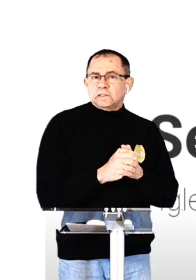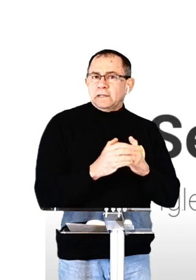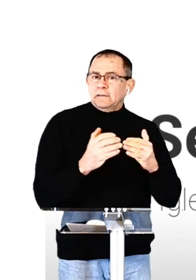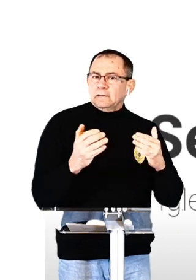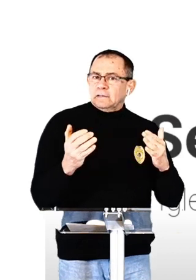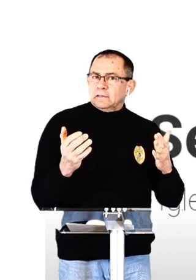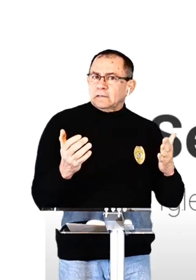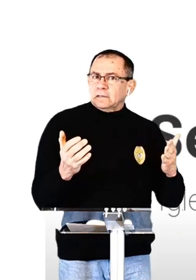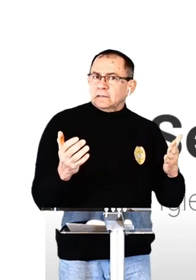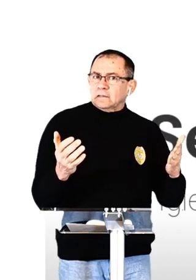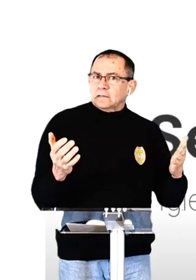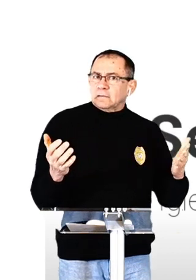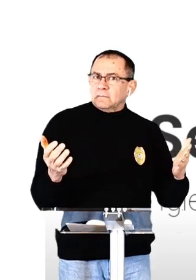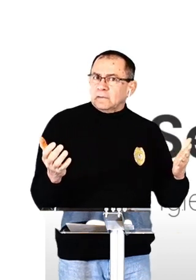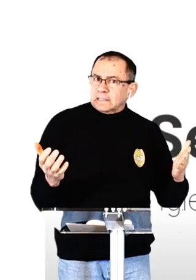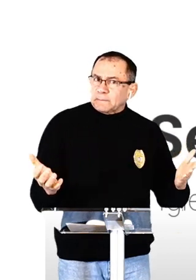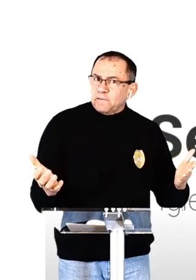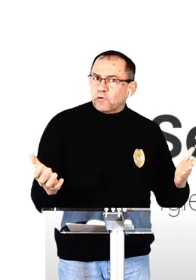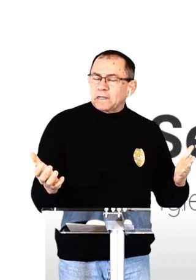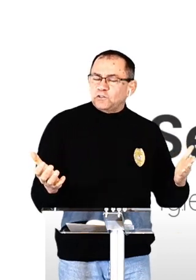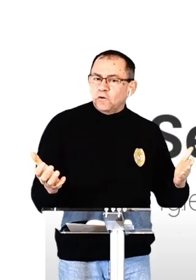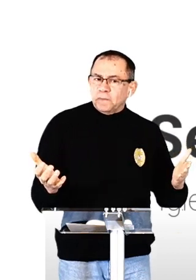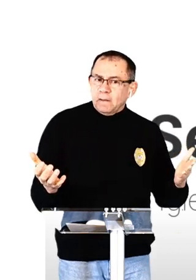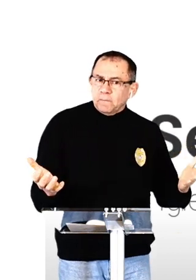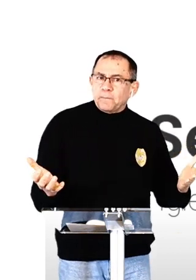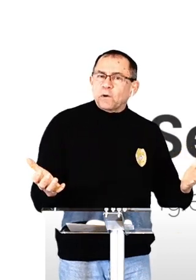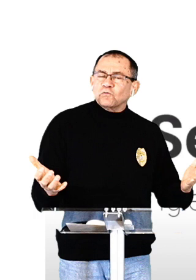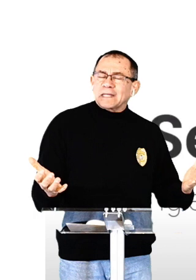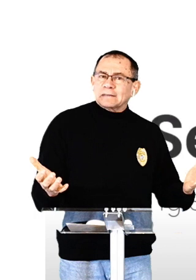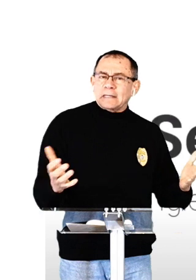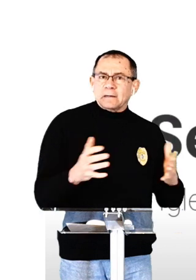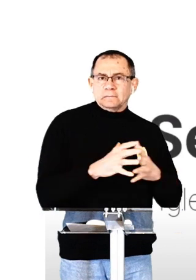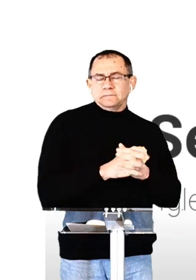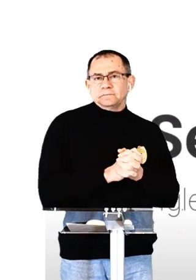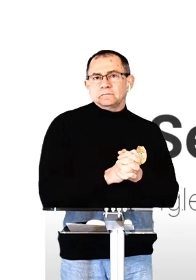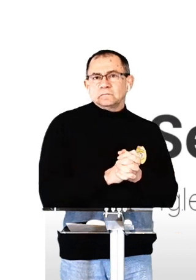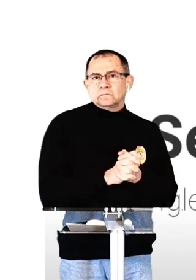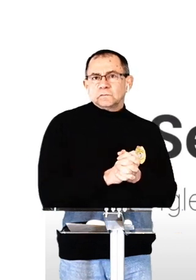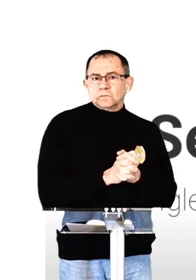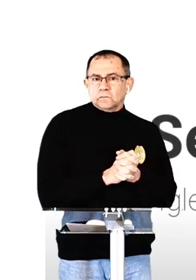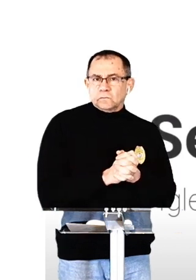Si usted desea más información, me puede contactar